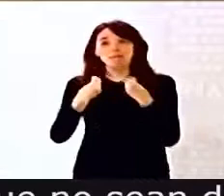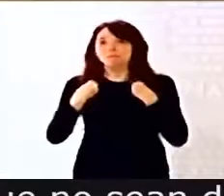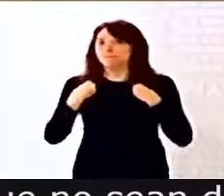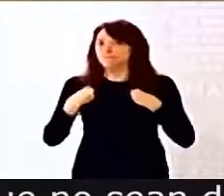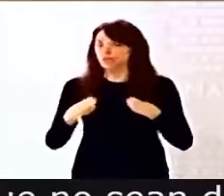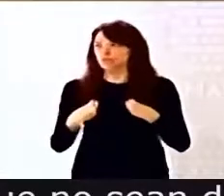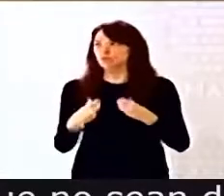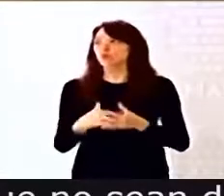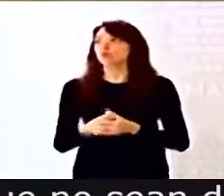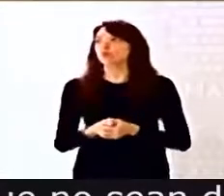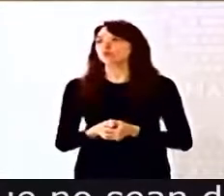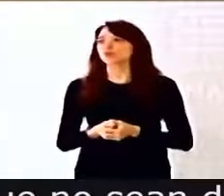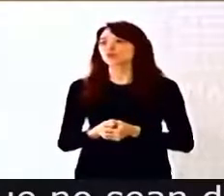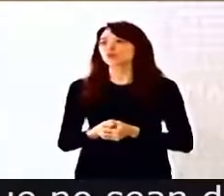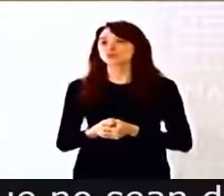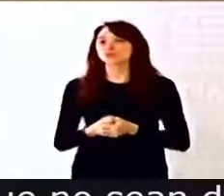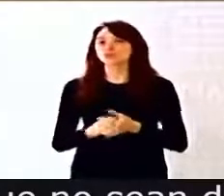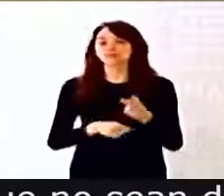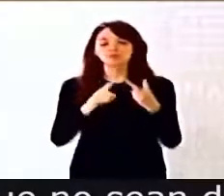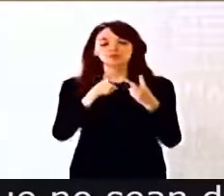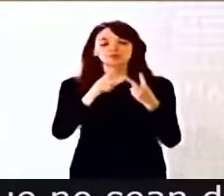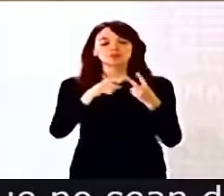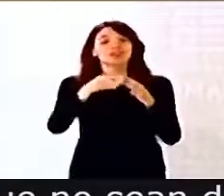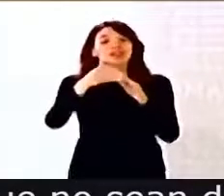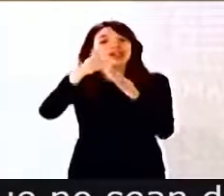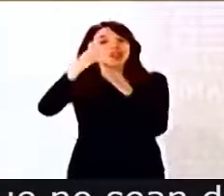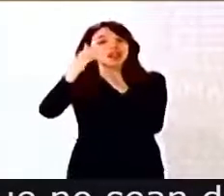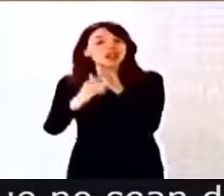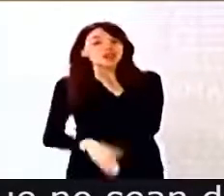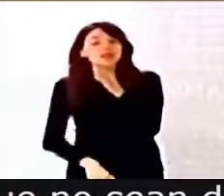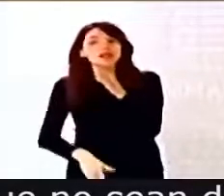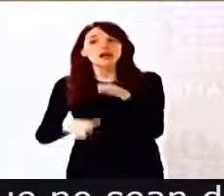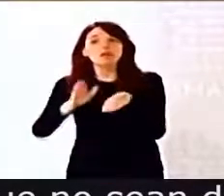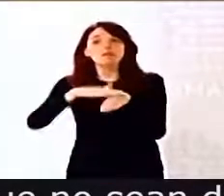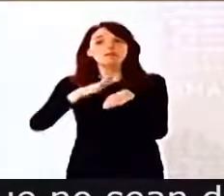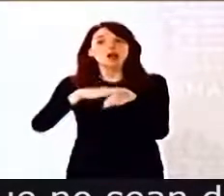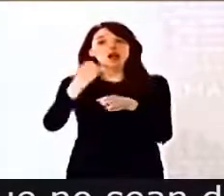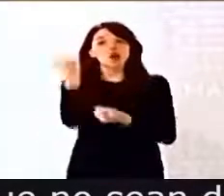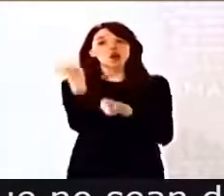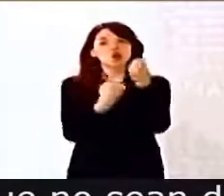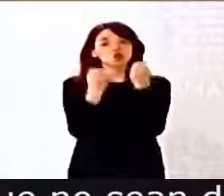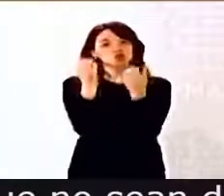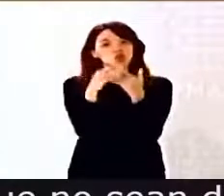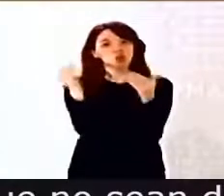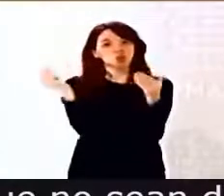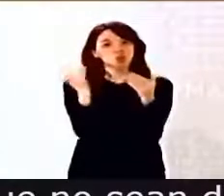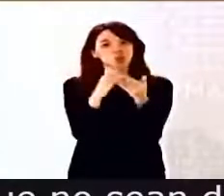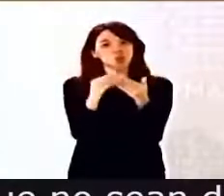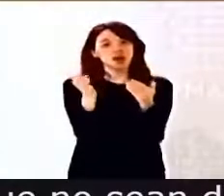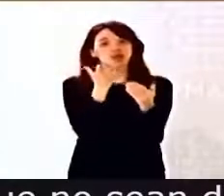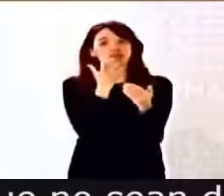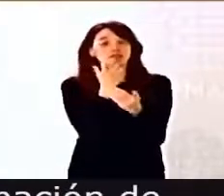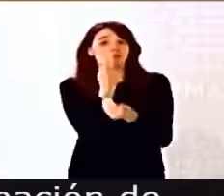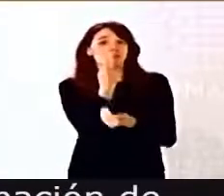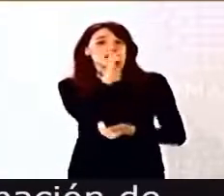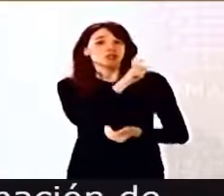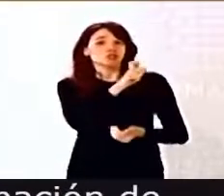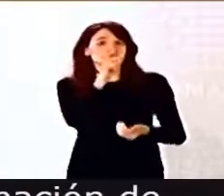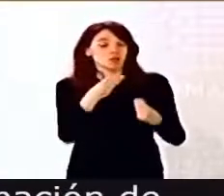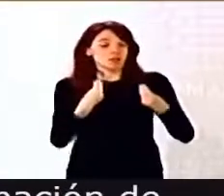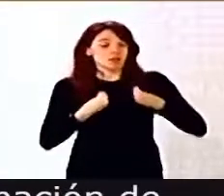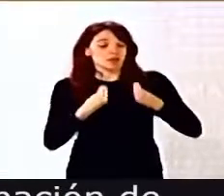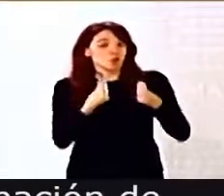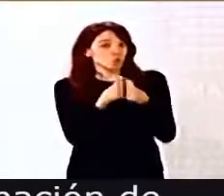Vamos a establecer nuevos límites en la ocupación de los vehículos para esos convivientes en el